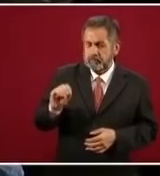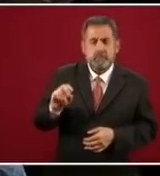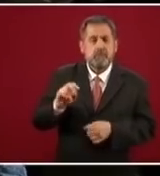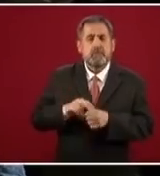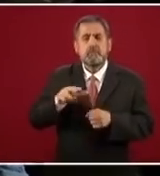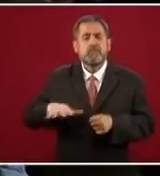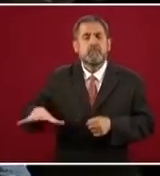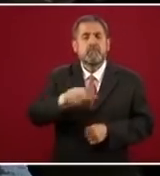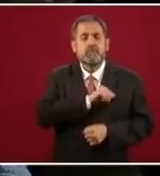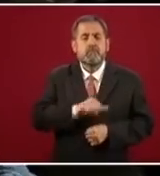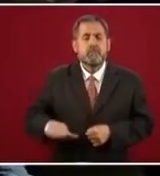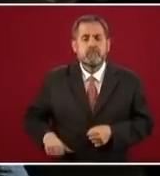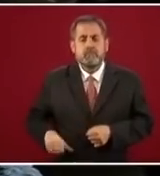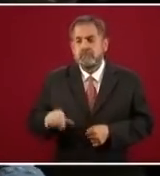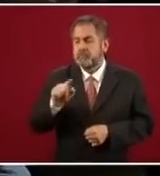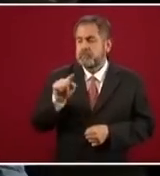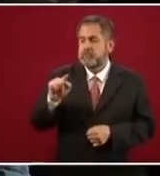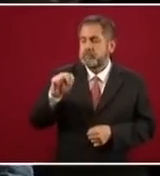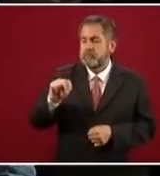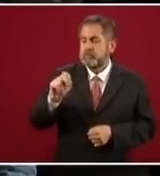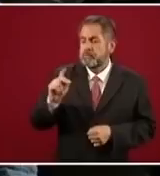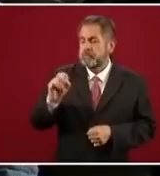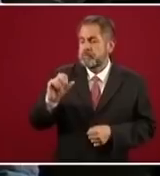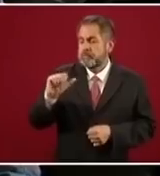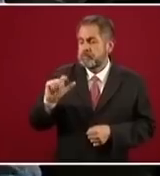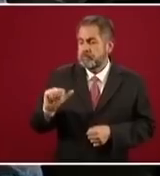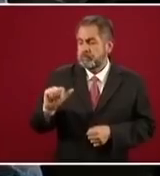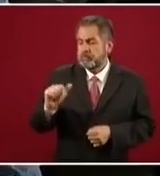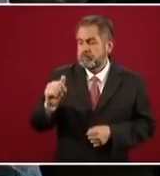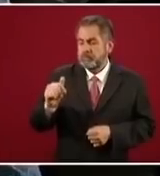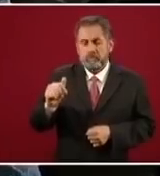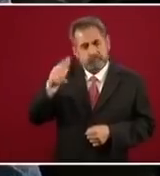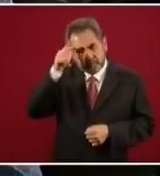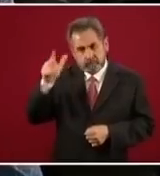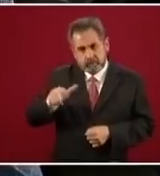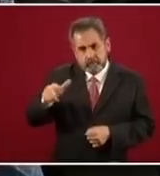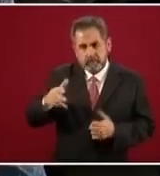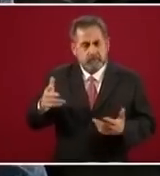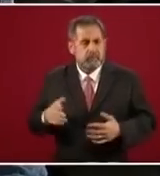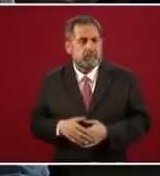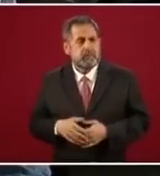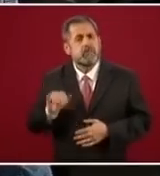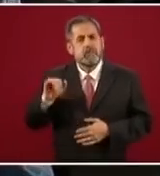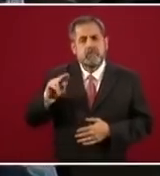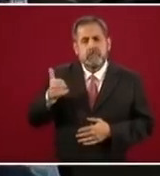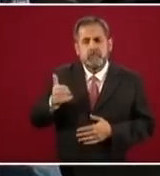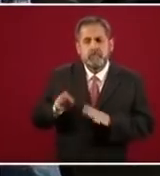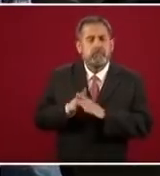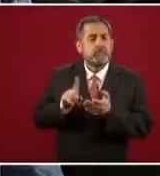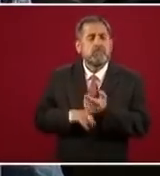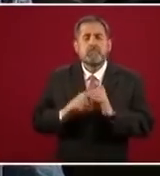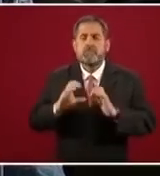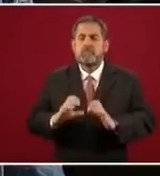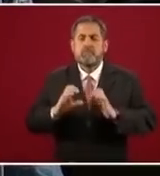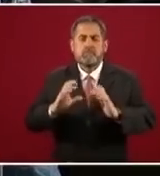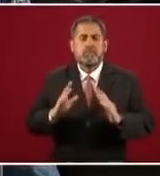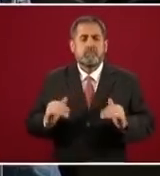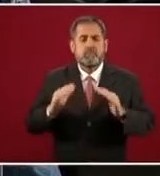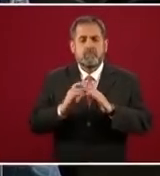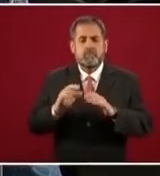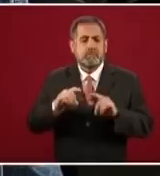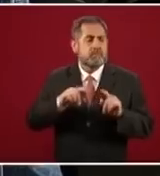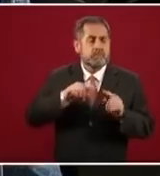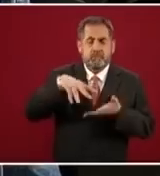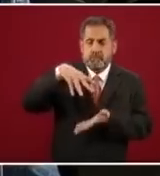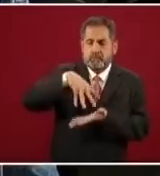la alcaldía de Zempoala, Hidalgo, ¿cómo va a actuar el INAH con respecto al cuidado de ese monumento que es el acueducto?